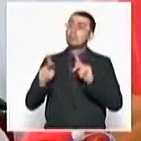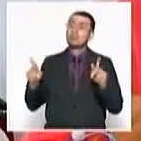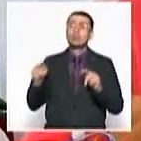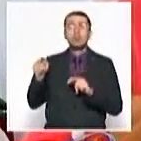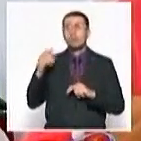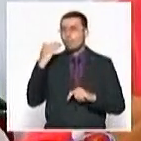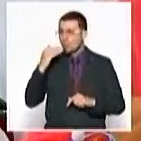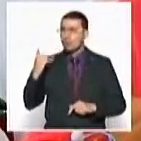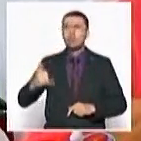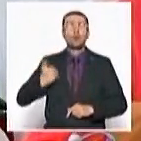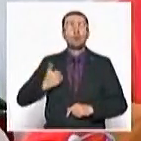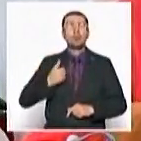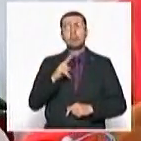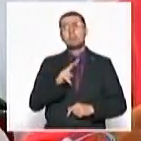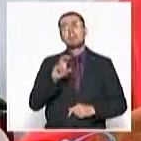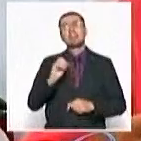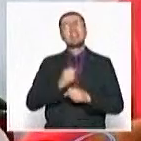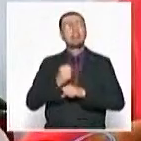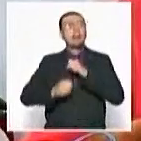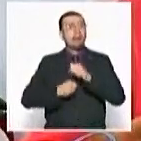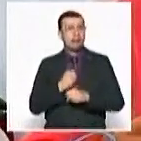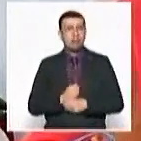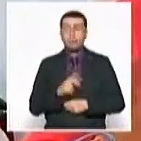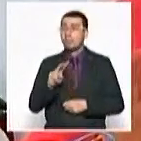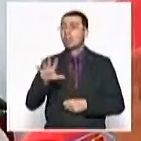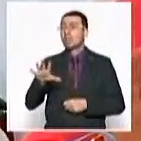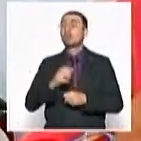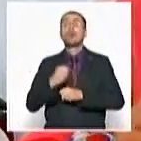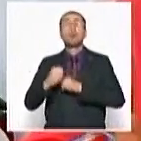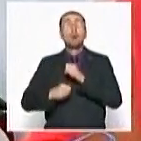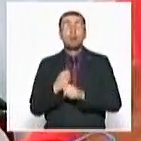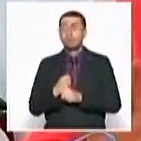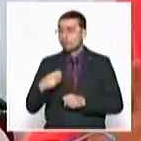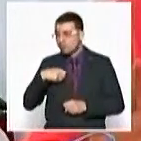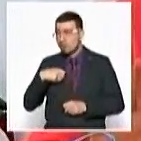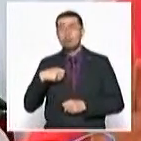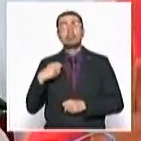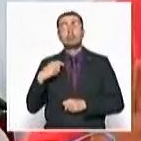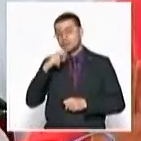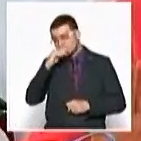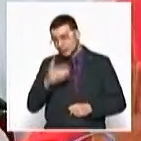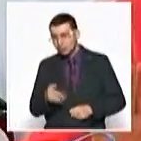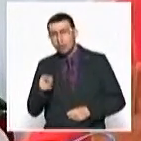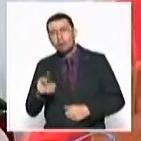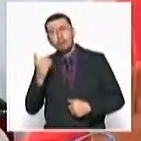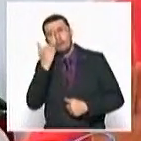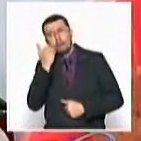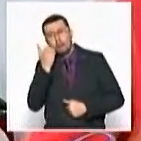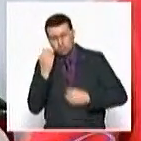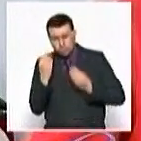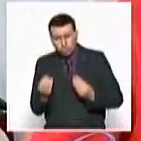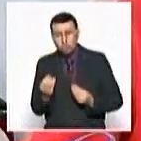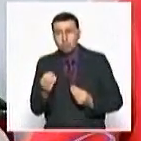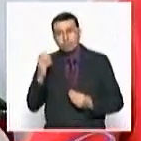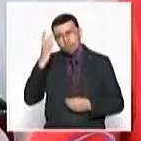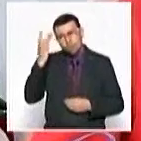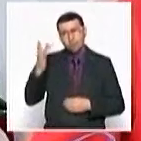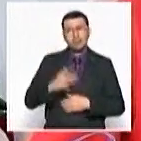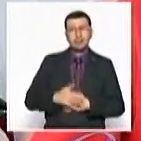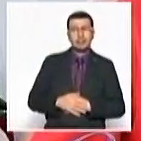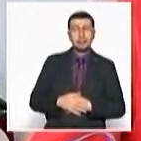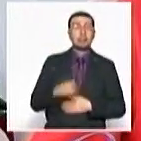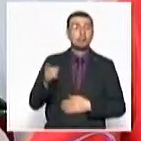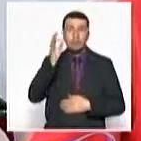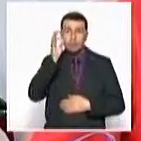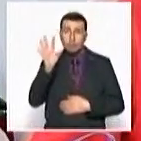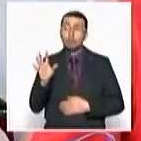mujeres muy jóvenes, 20 años, 25 años, y tienen niños con muchas deformidades. Entonces uno dice, es por la edad. Y